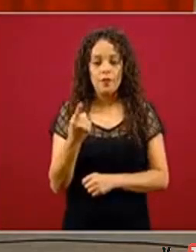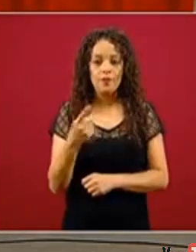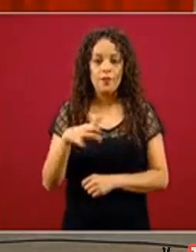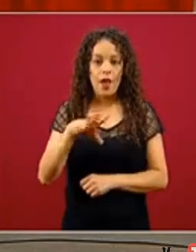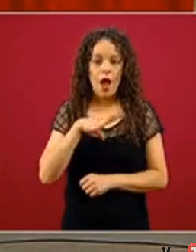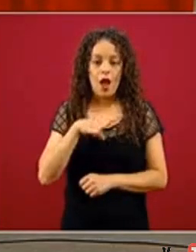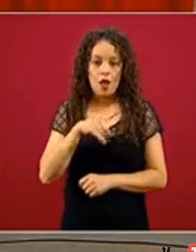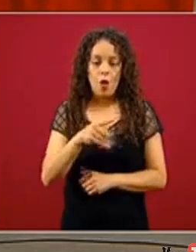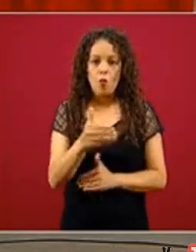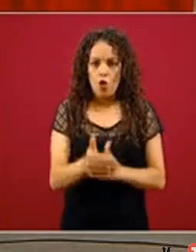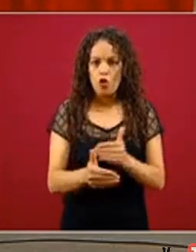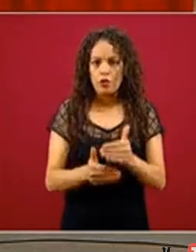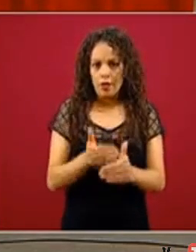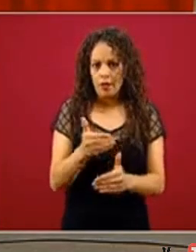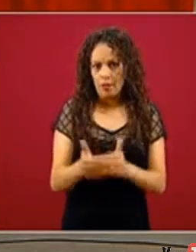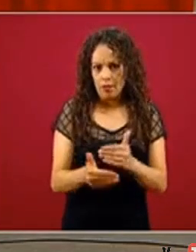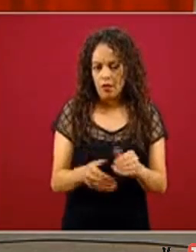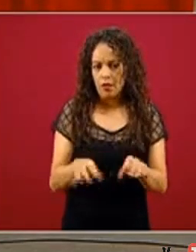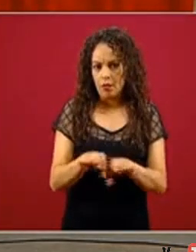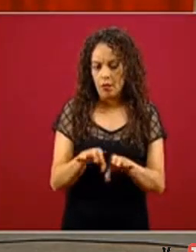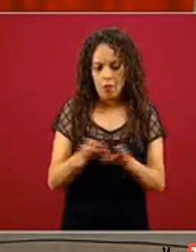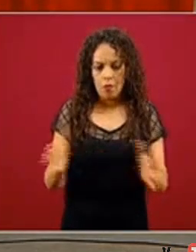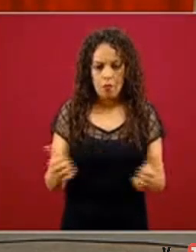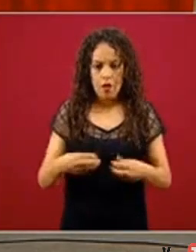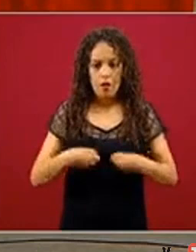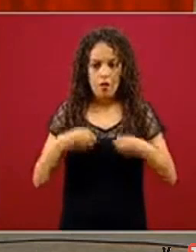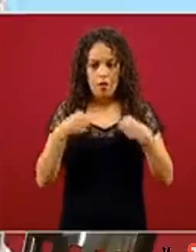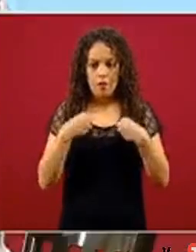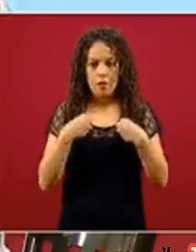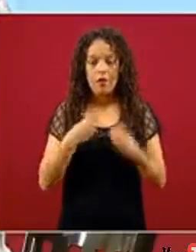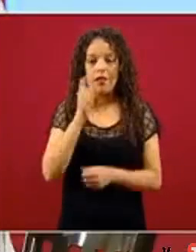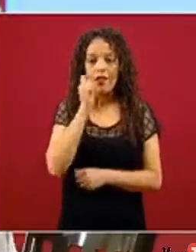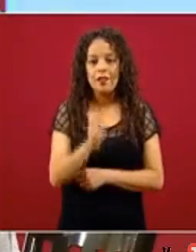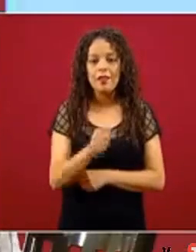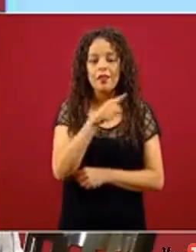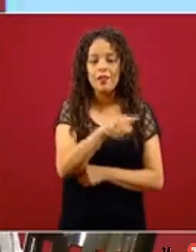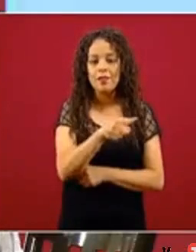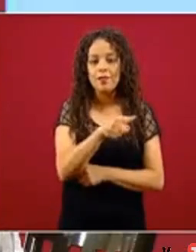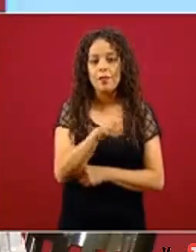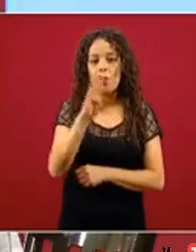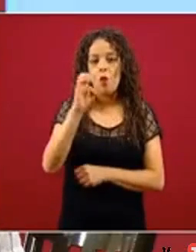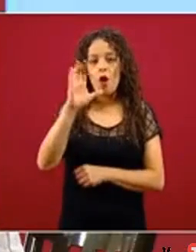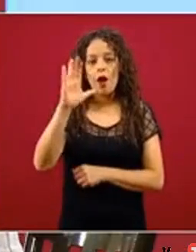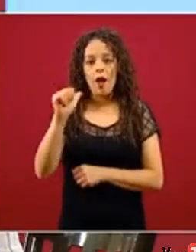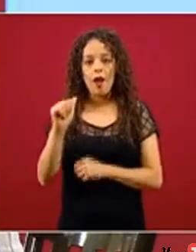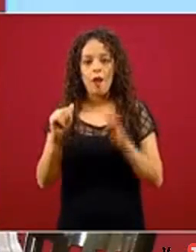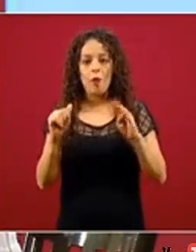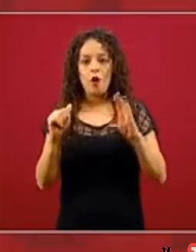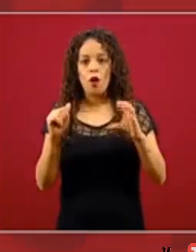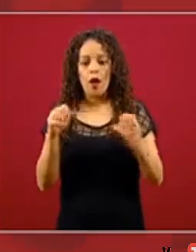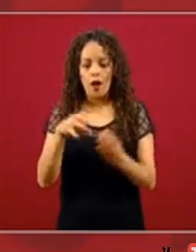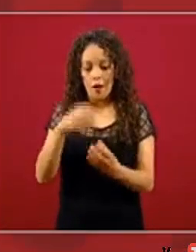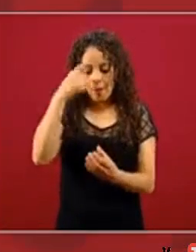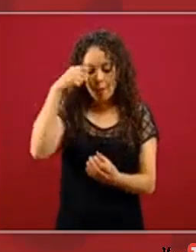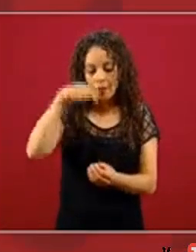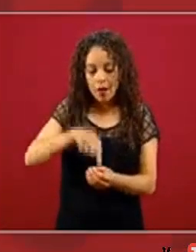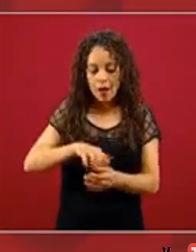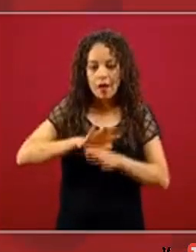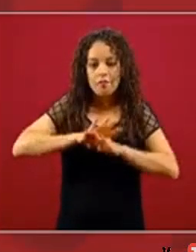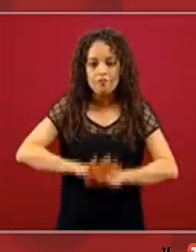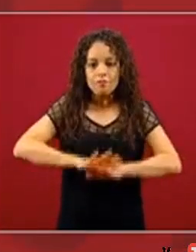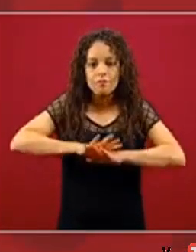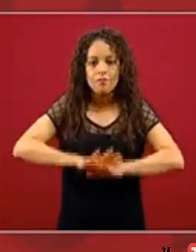auxilio básico que incluye la famosa respiración boca a boca, este procedimiento sigue siendo vigente